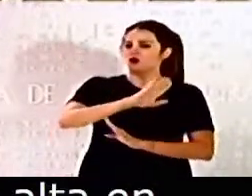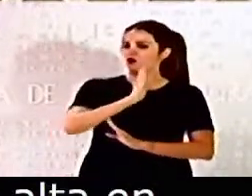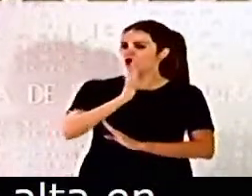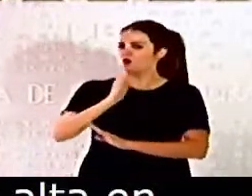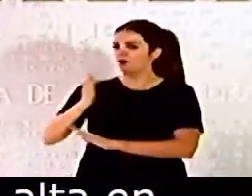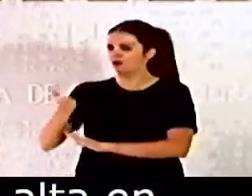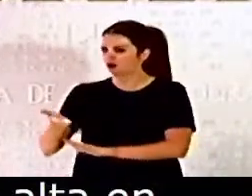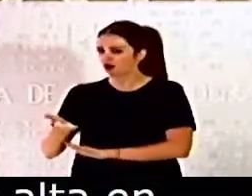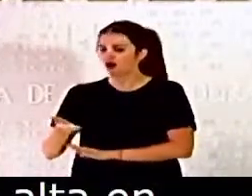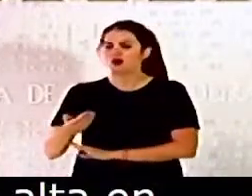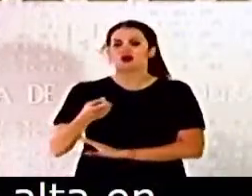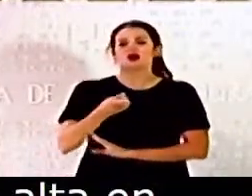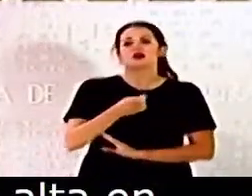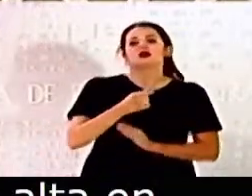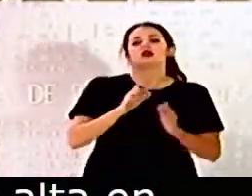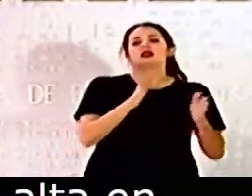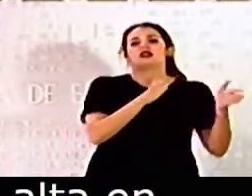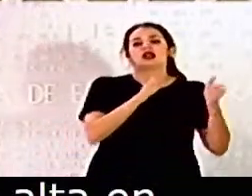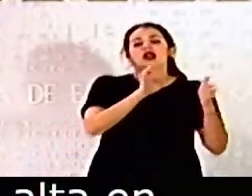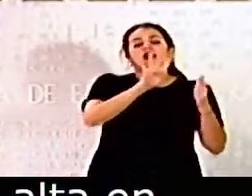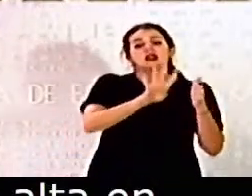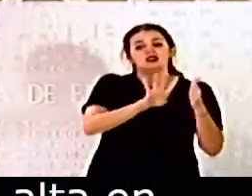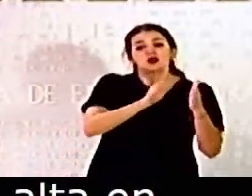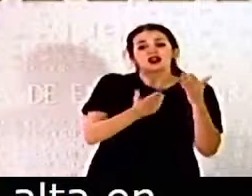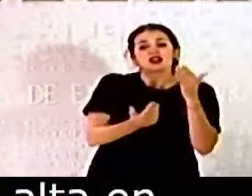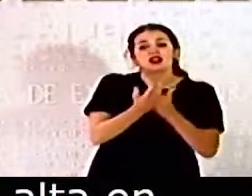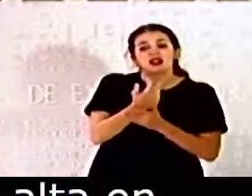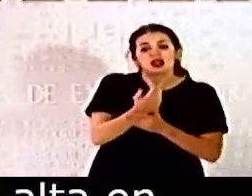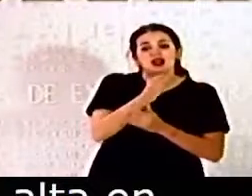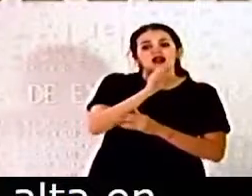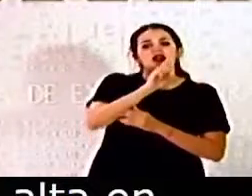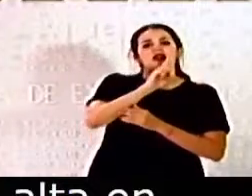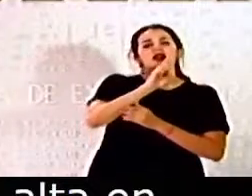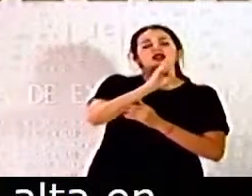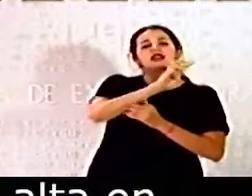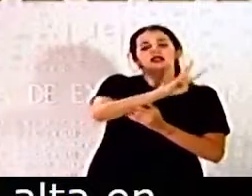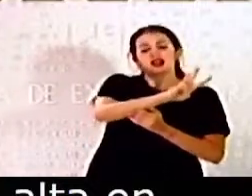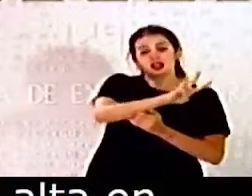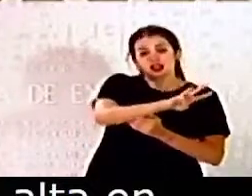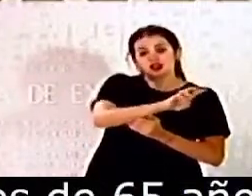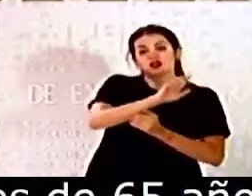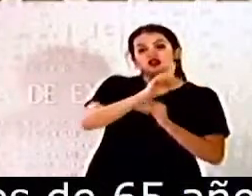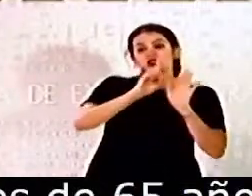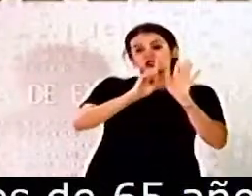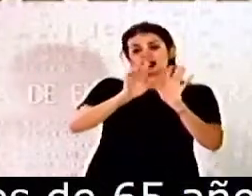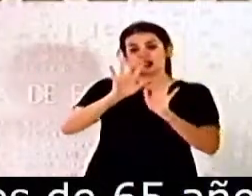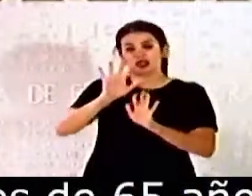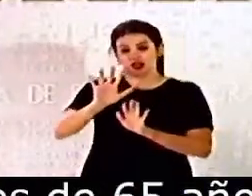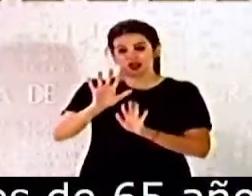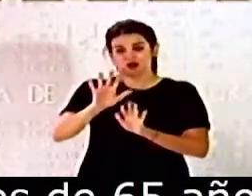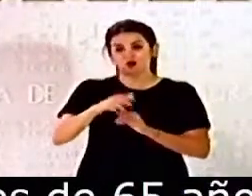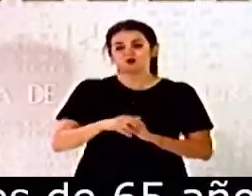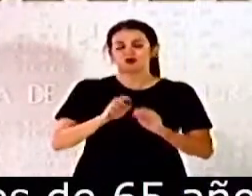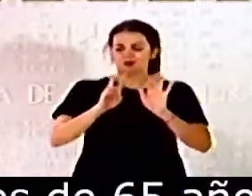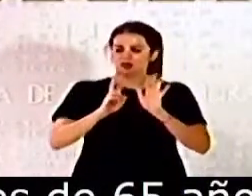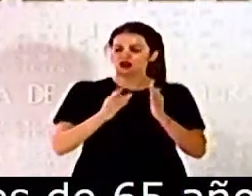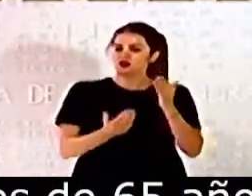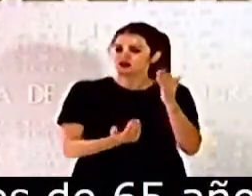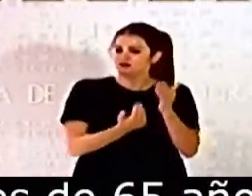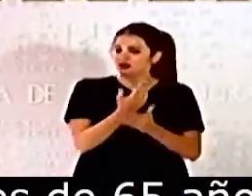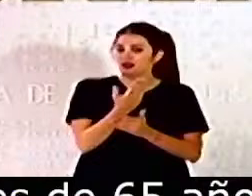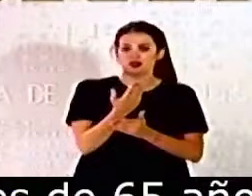de 65 años a los 14 días es de 375 y 300 casos a los 7 días. Una cifra muy